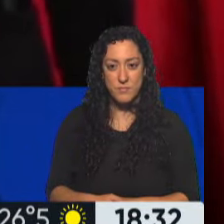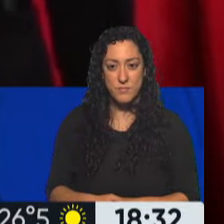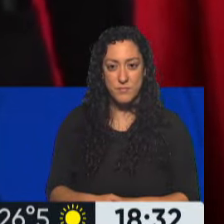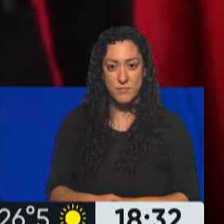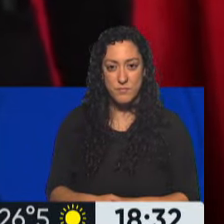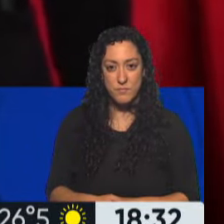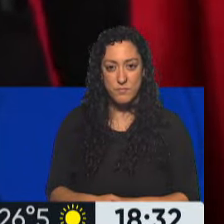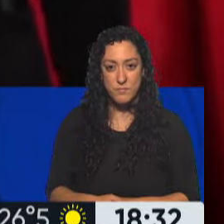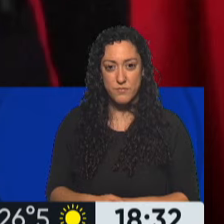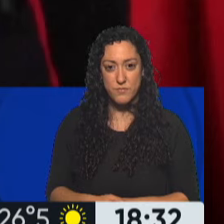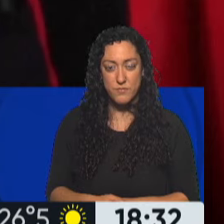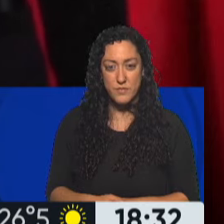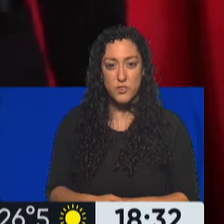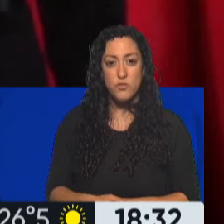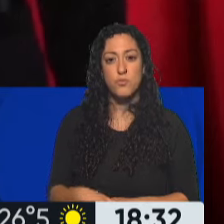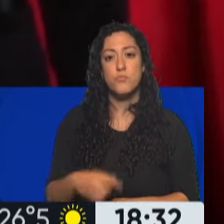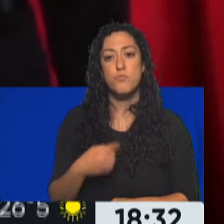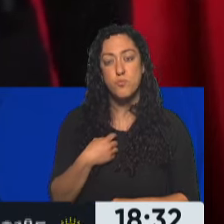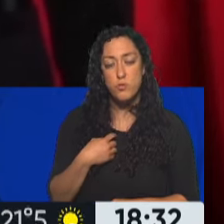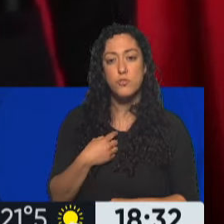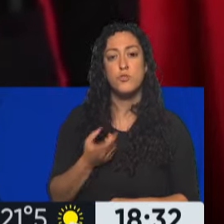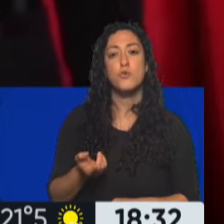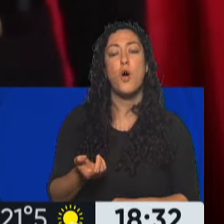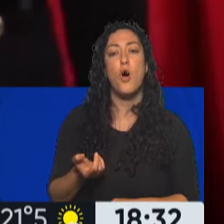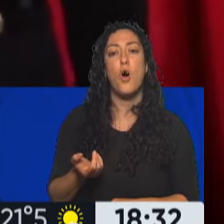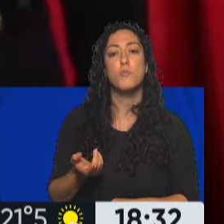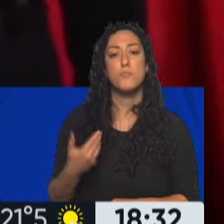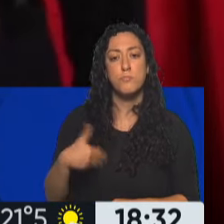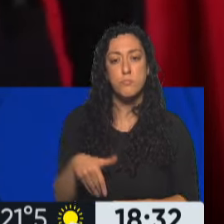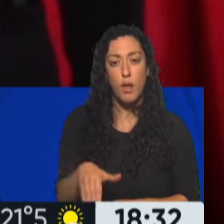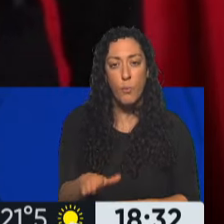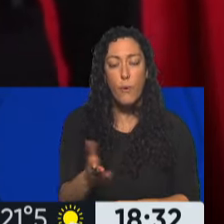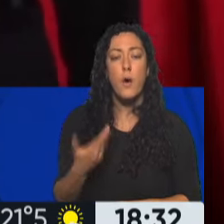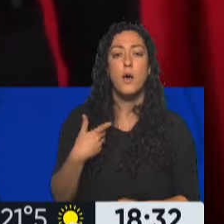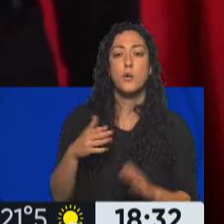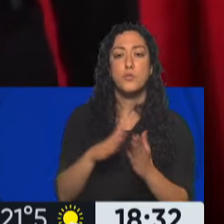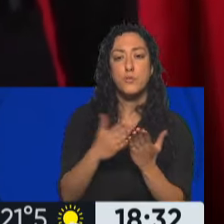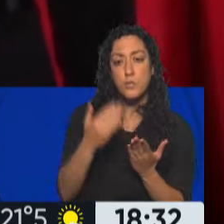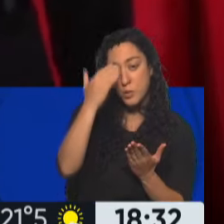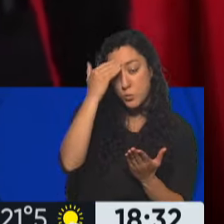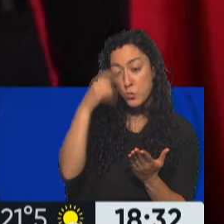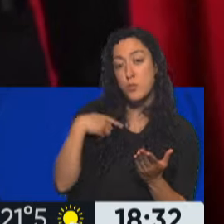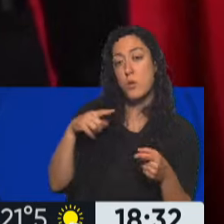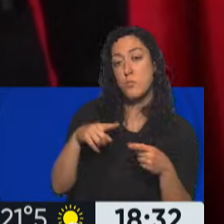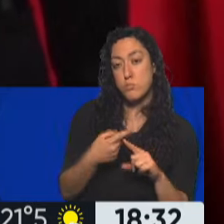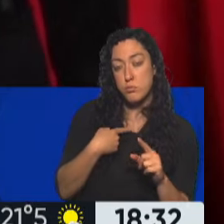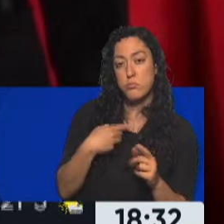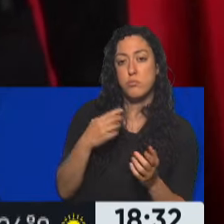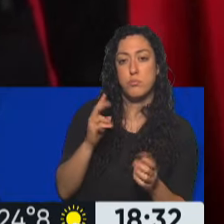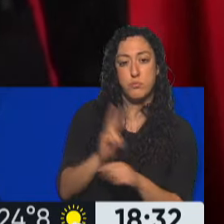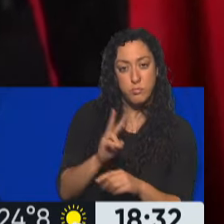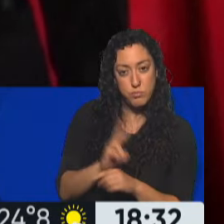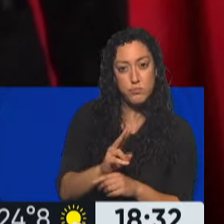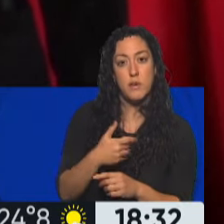Protesto guardar y hacer guardar la Constitución Política de